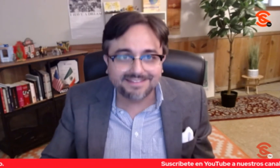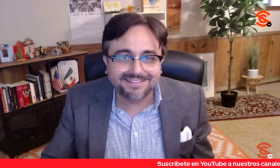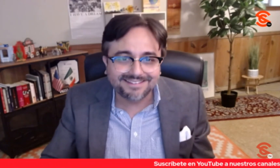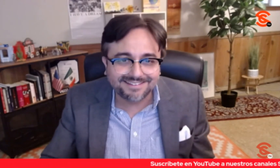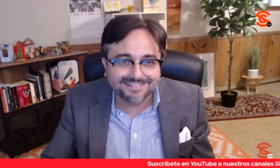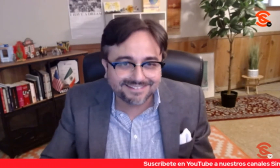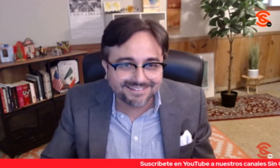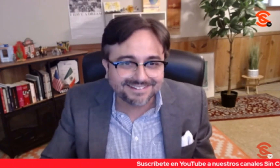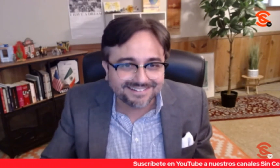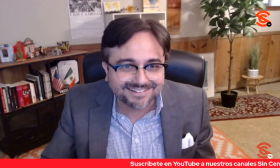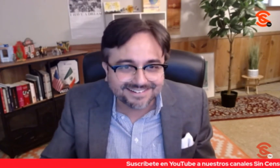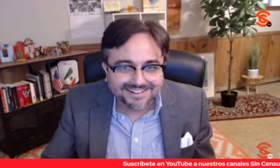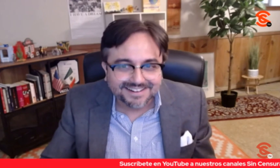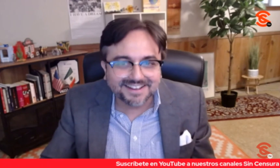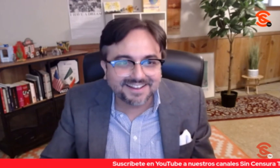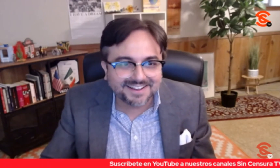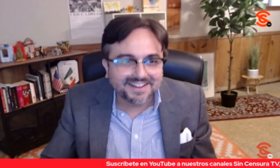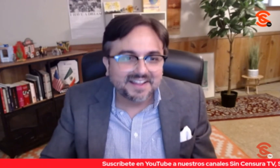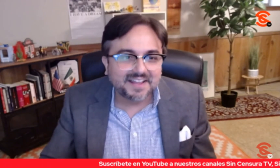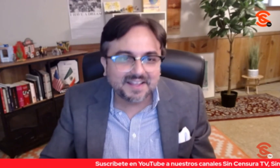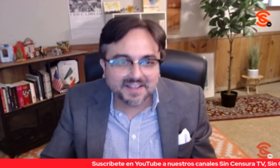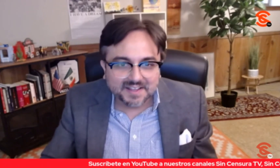verdad.